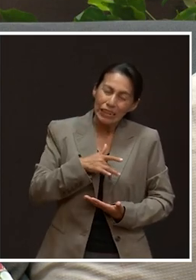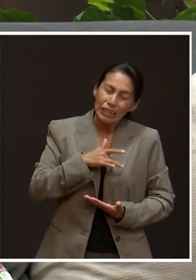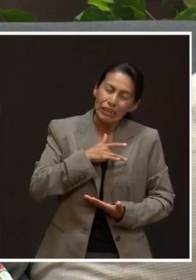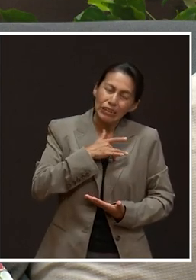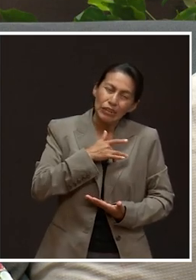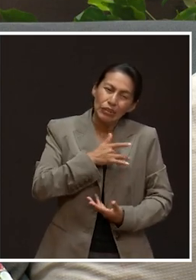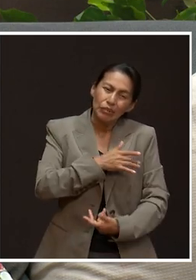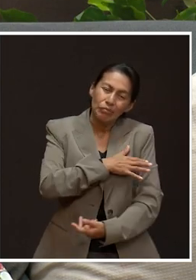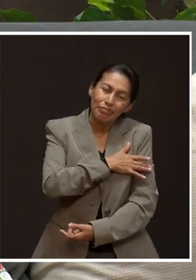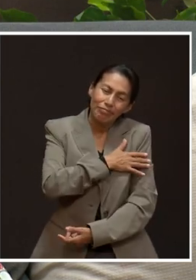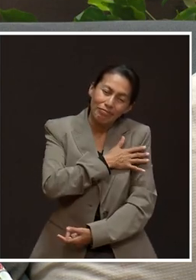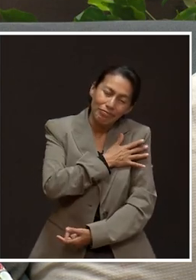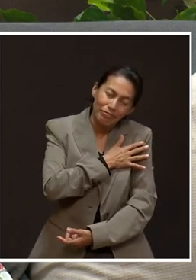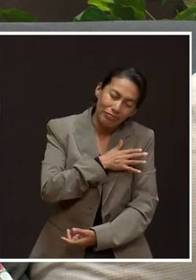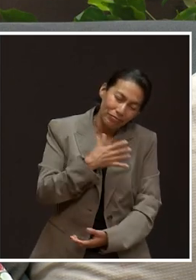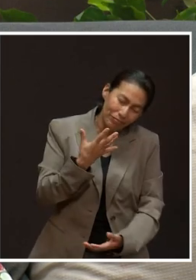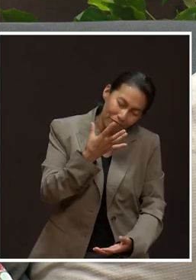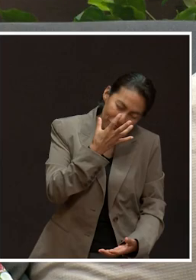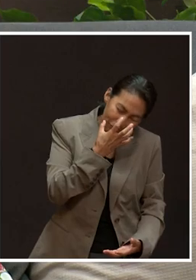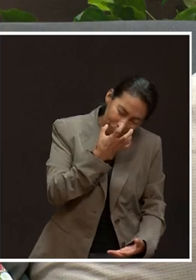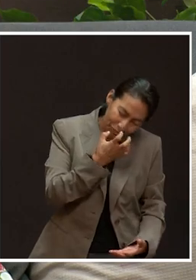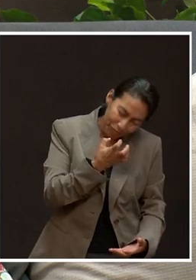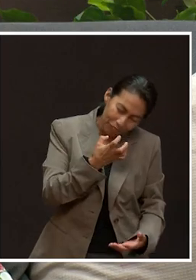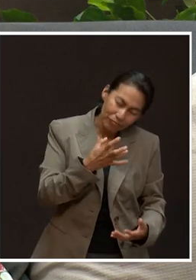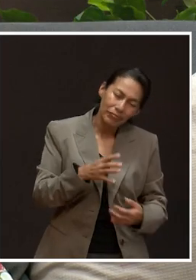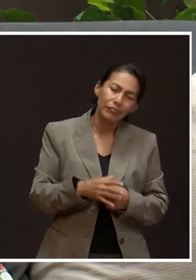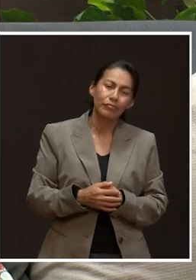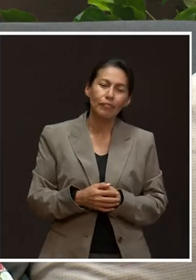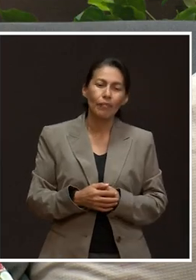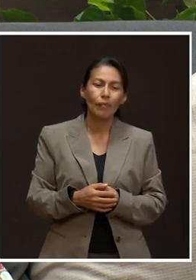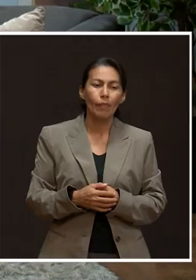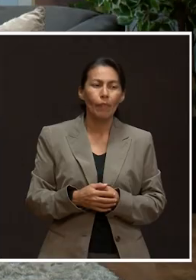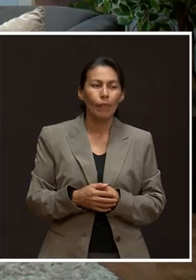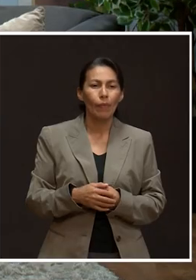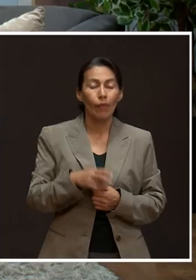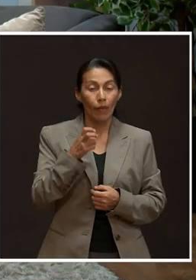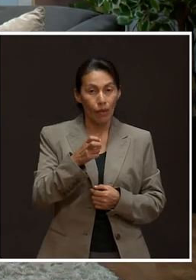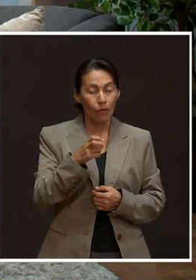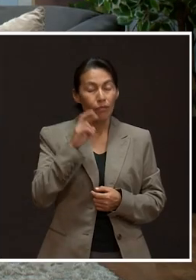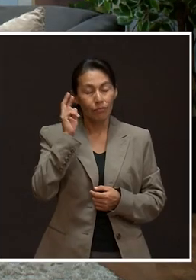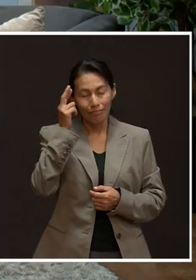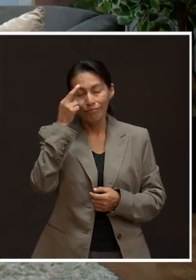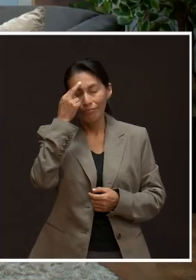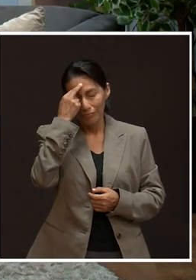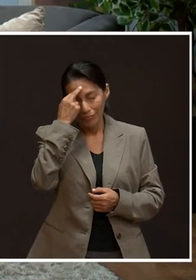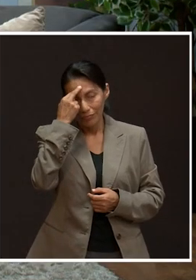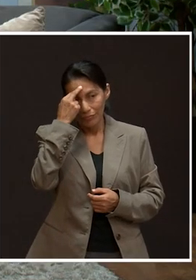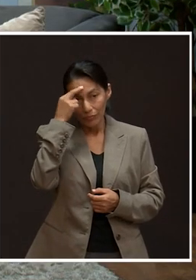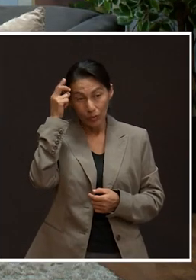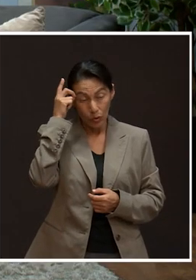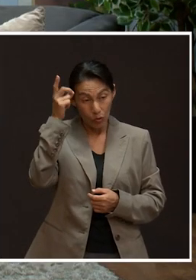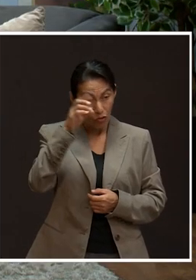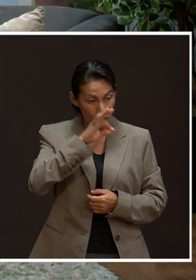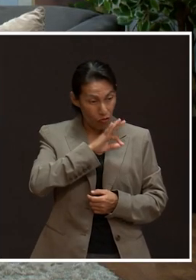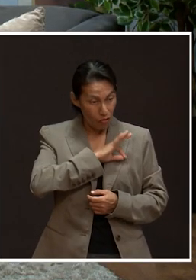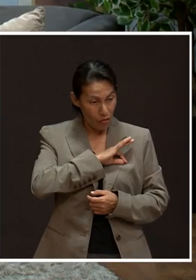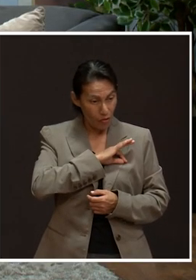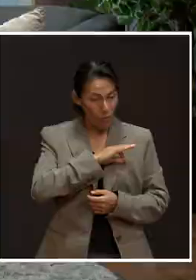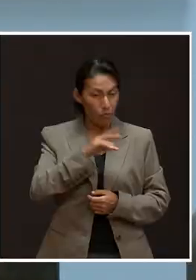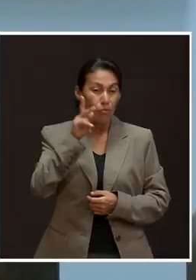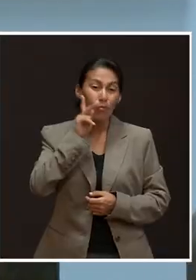mucho en mi vida y hasta el sol de hoy pues recuerdo eso de aquel año. Y Dios te honró tu fe